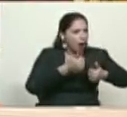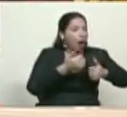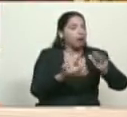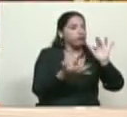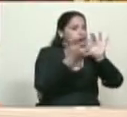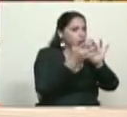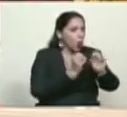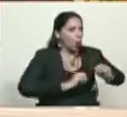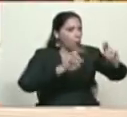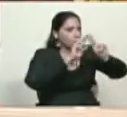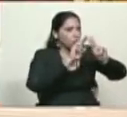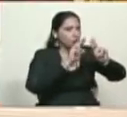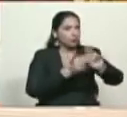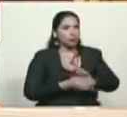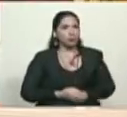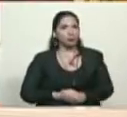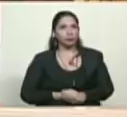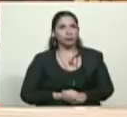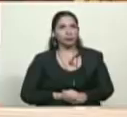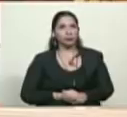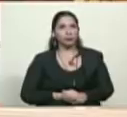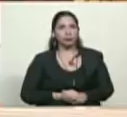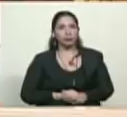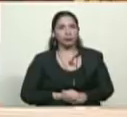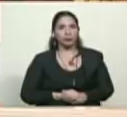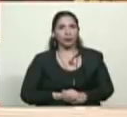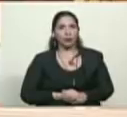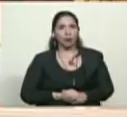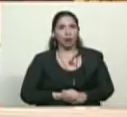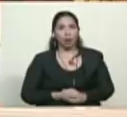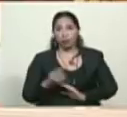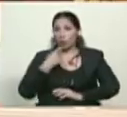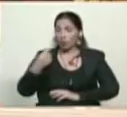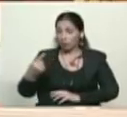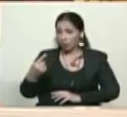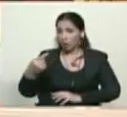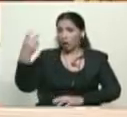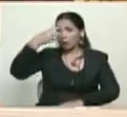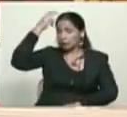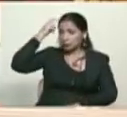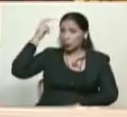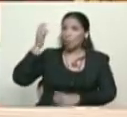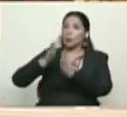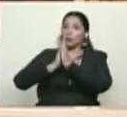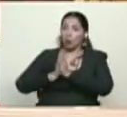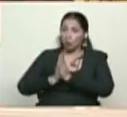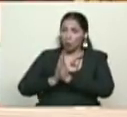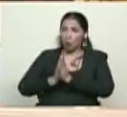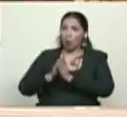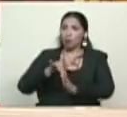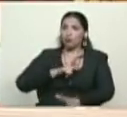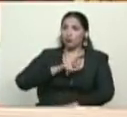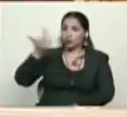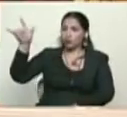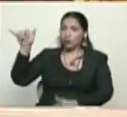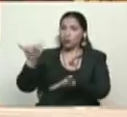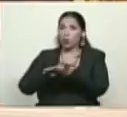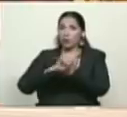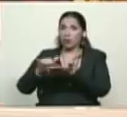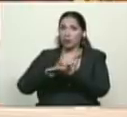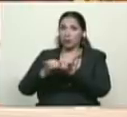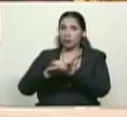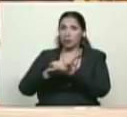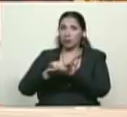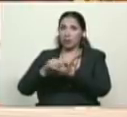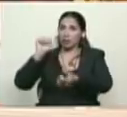directa porque querían negarle la visa al canciller yo le dije Arriaza tú agarras un avión te vas a Nueva York y que te metan